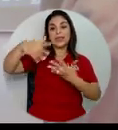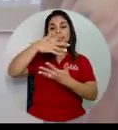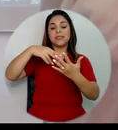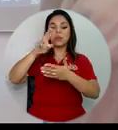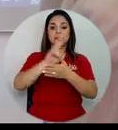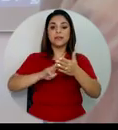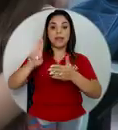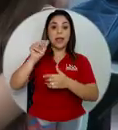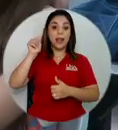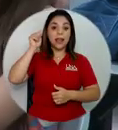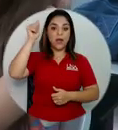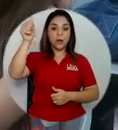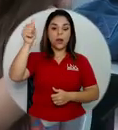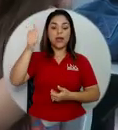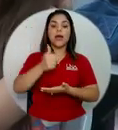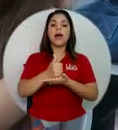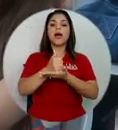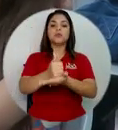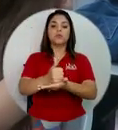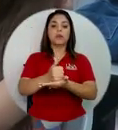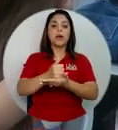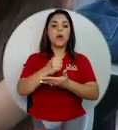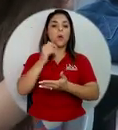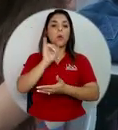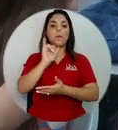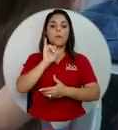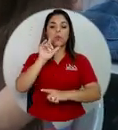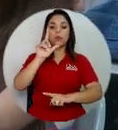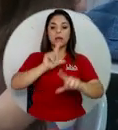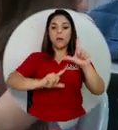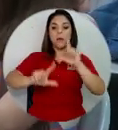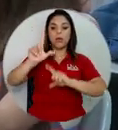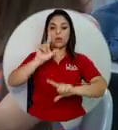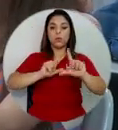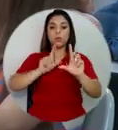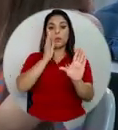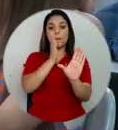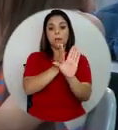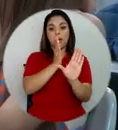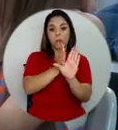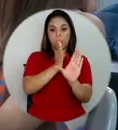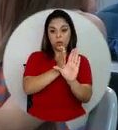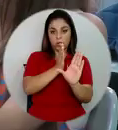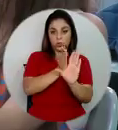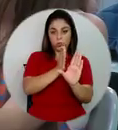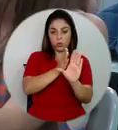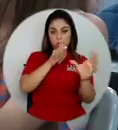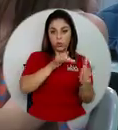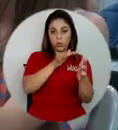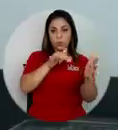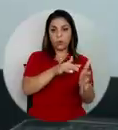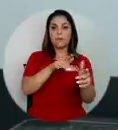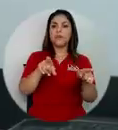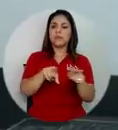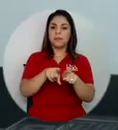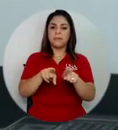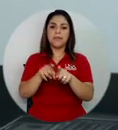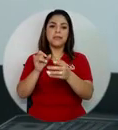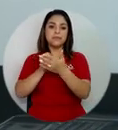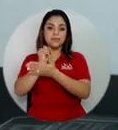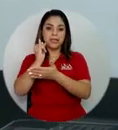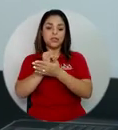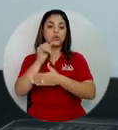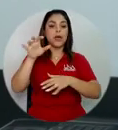sede interuniversitaria de Alajuela sirva como ese laboratorio, no solo pedagógico, sino de investigación y